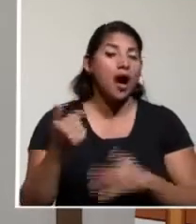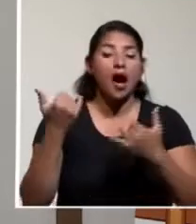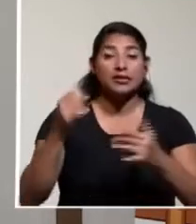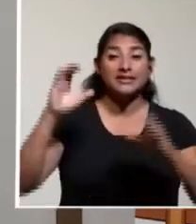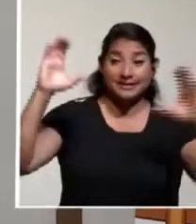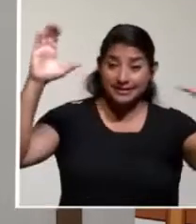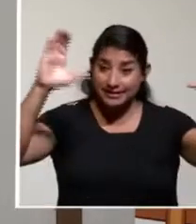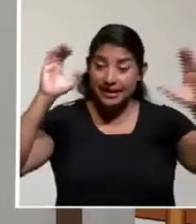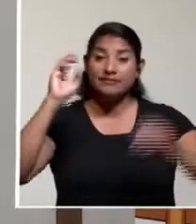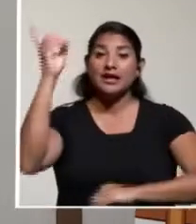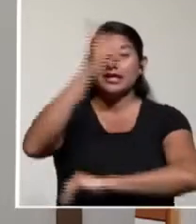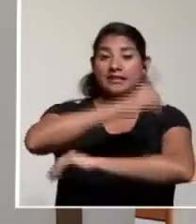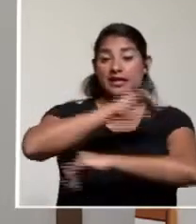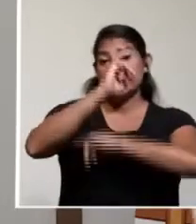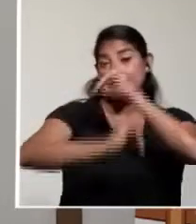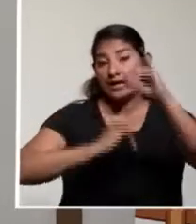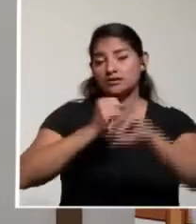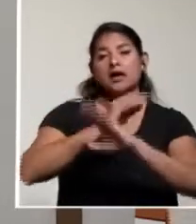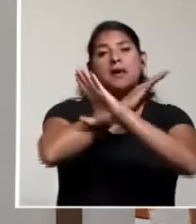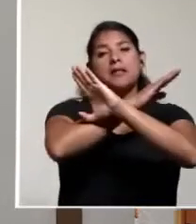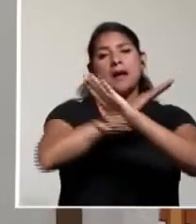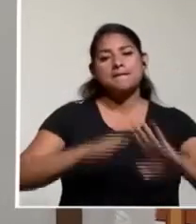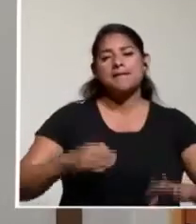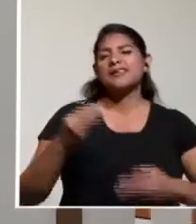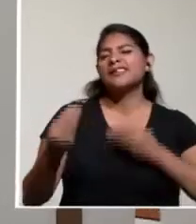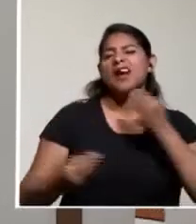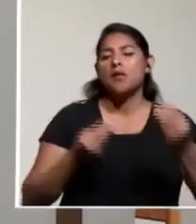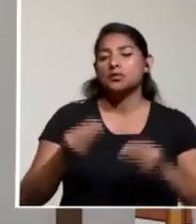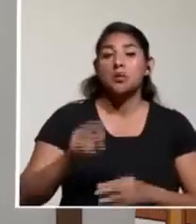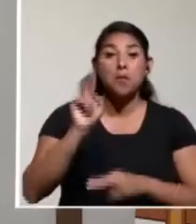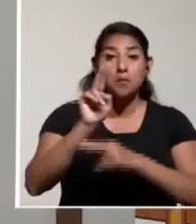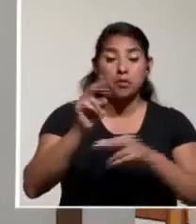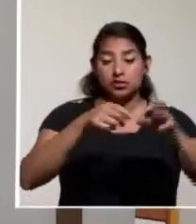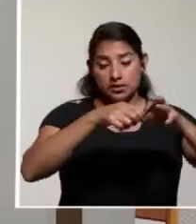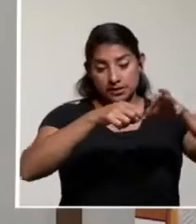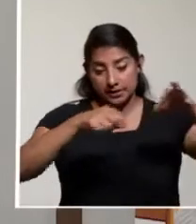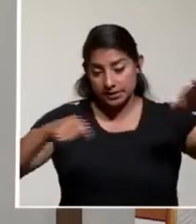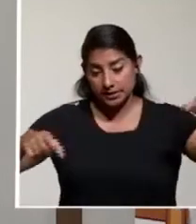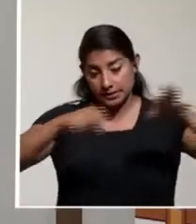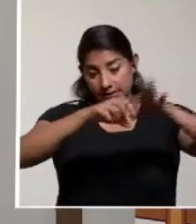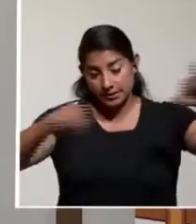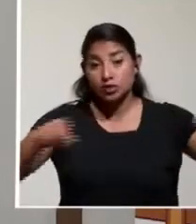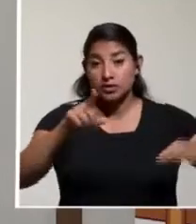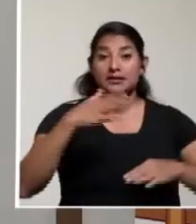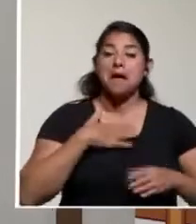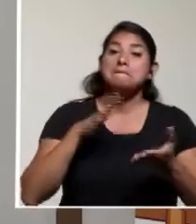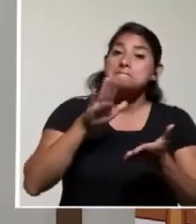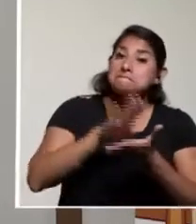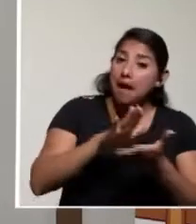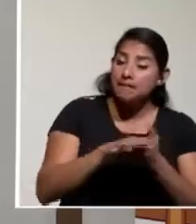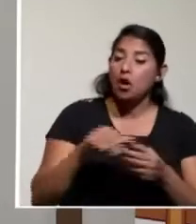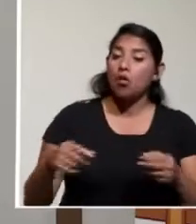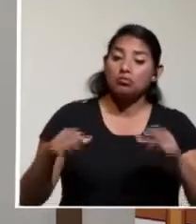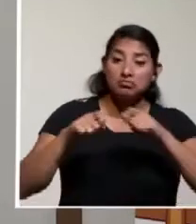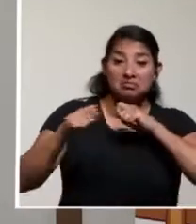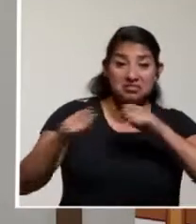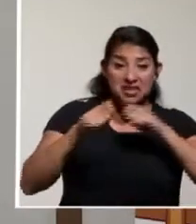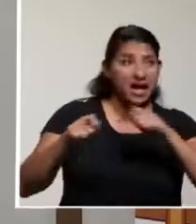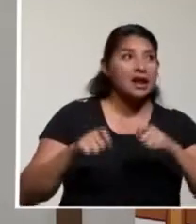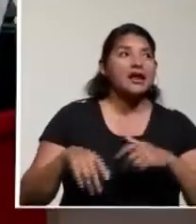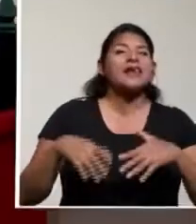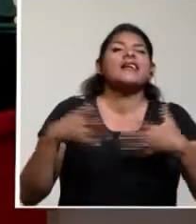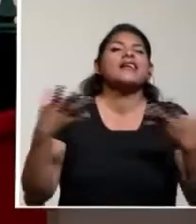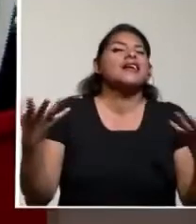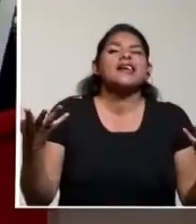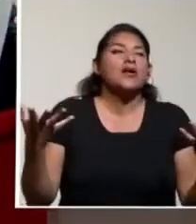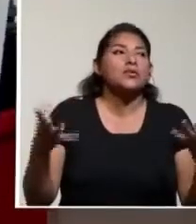este Día Internacional de la Paz, vamos a usar las cintas que ustedes tienen en casa, que sean de papel o tela, y las vamos a mover